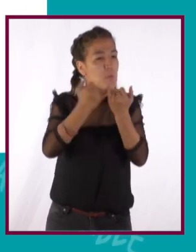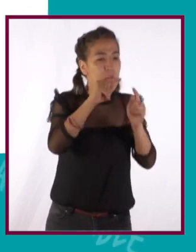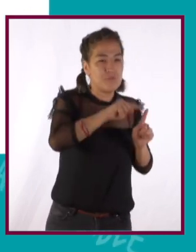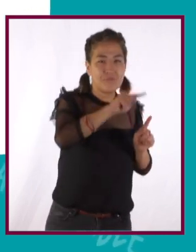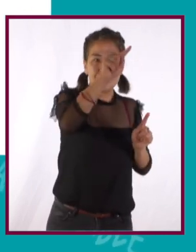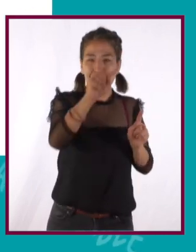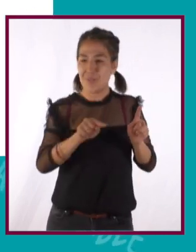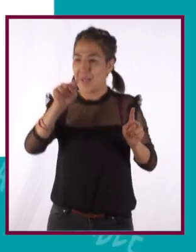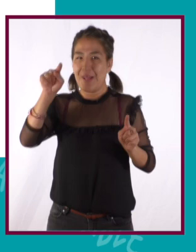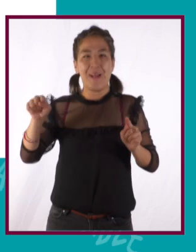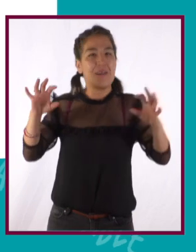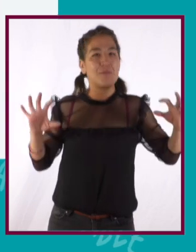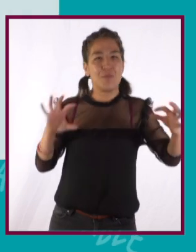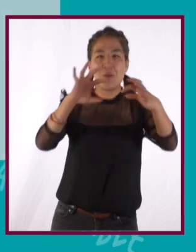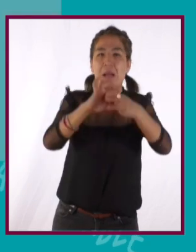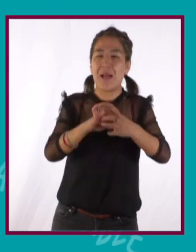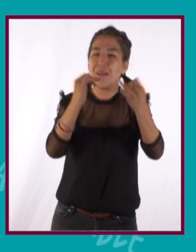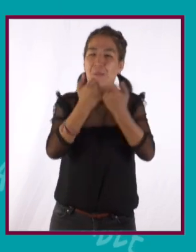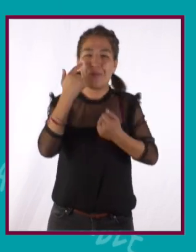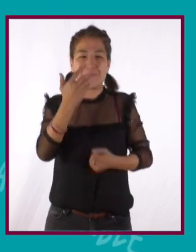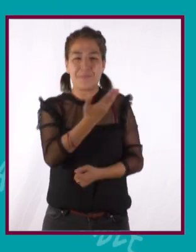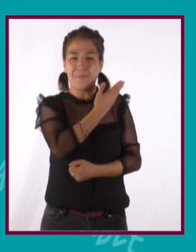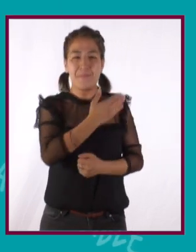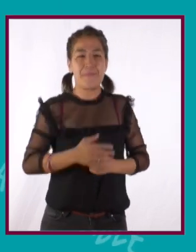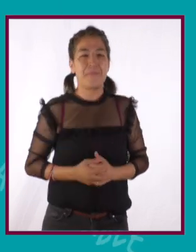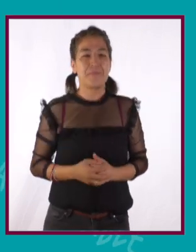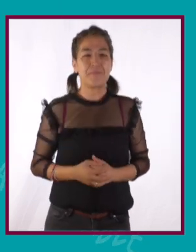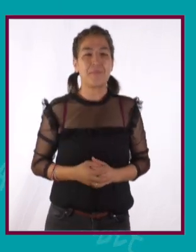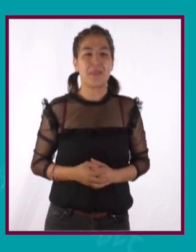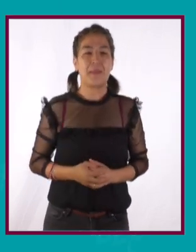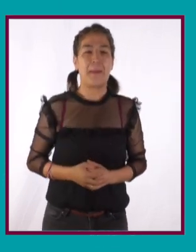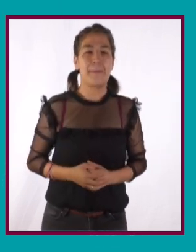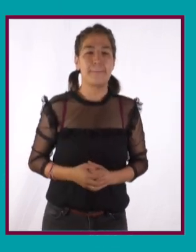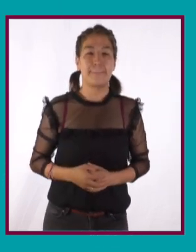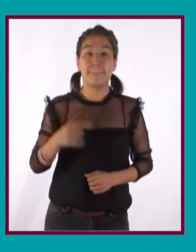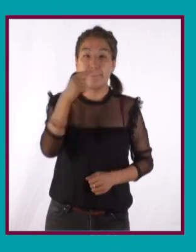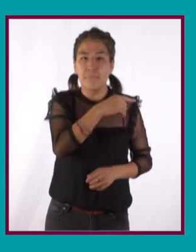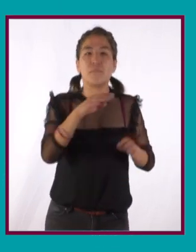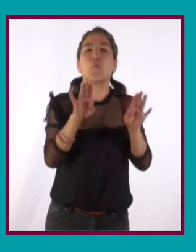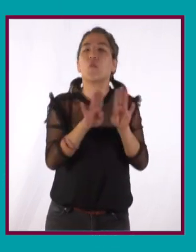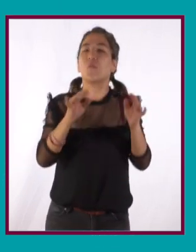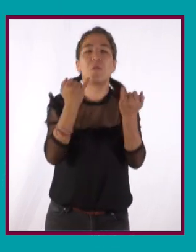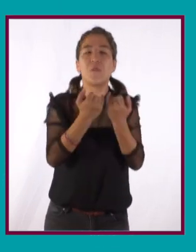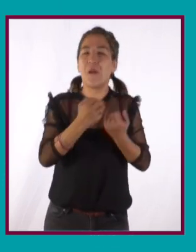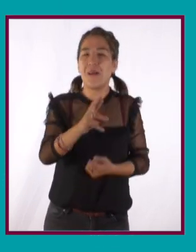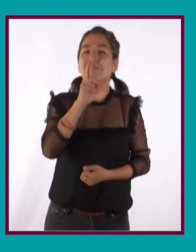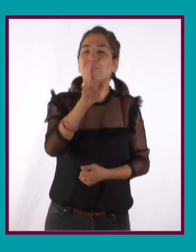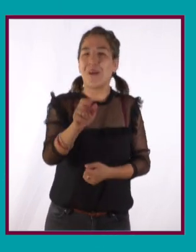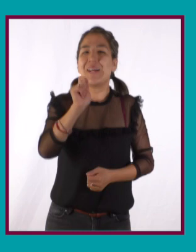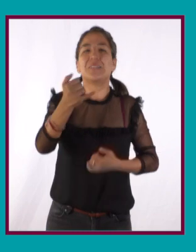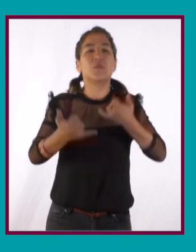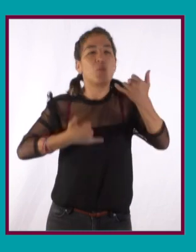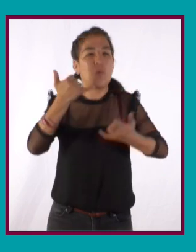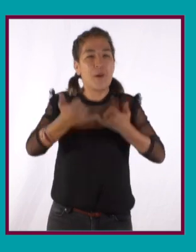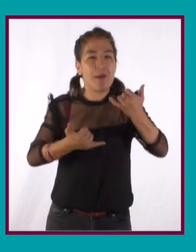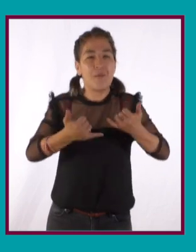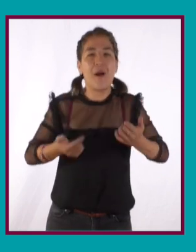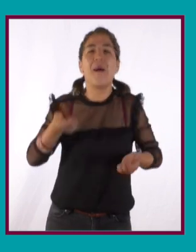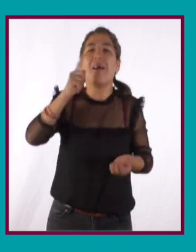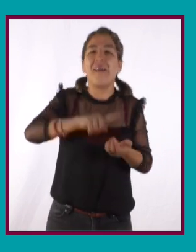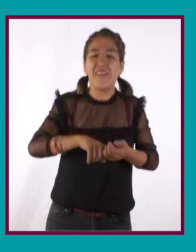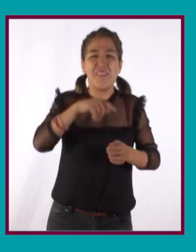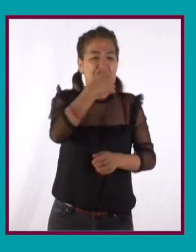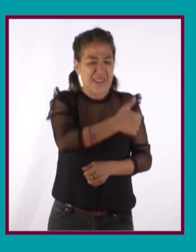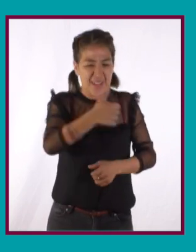nodos conectados por aristas. Las ramas que tiene el árbol son los posibles resultados del juego, por lo que es posible